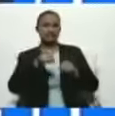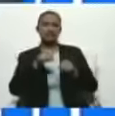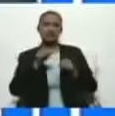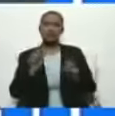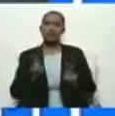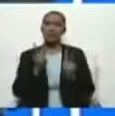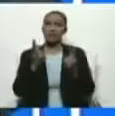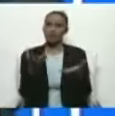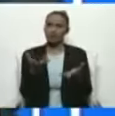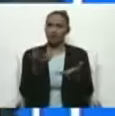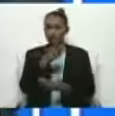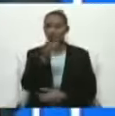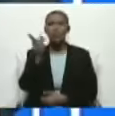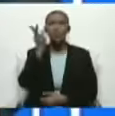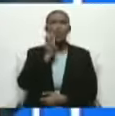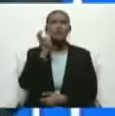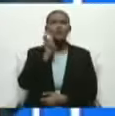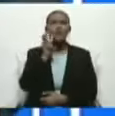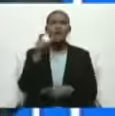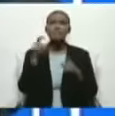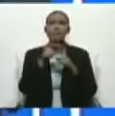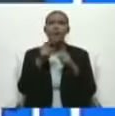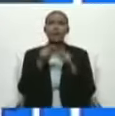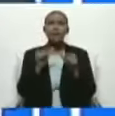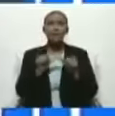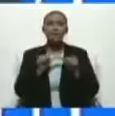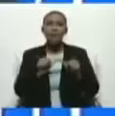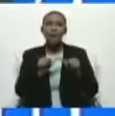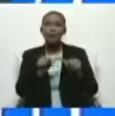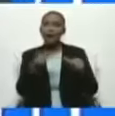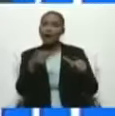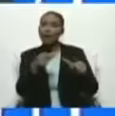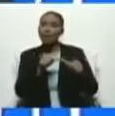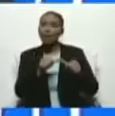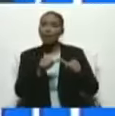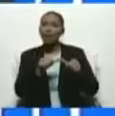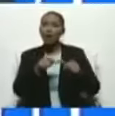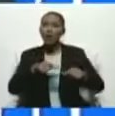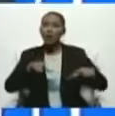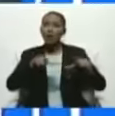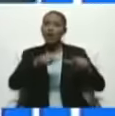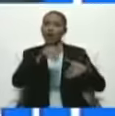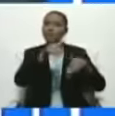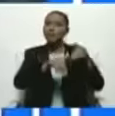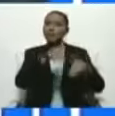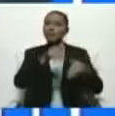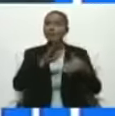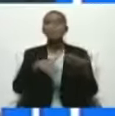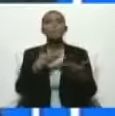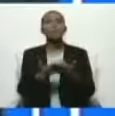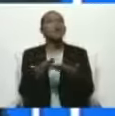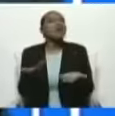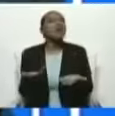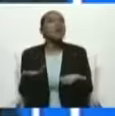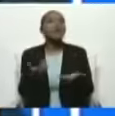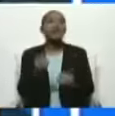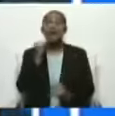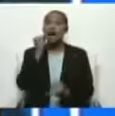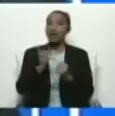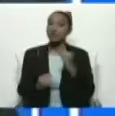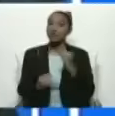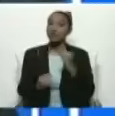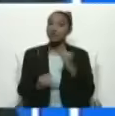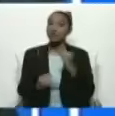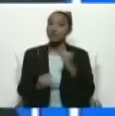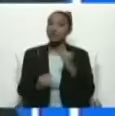escuchado ustedes cuando dicen, mantengámonos en los centros de votación porque esto es hasta el final? ¿Dónde han escuchado ustedes